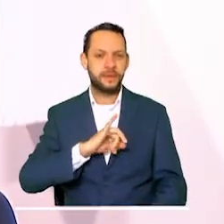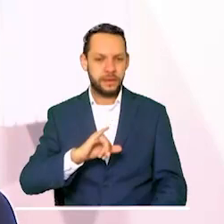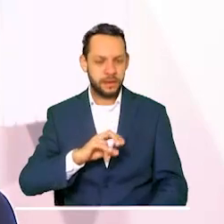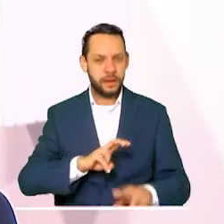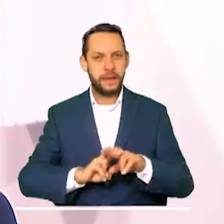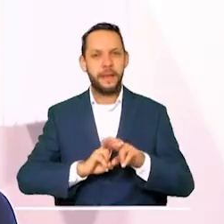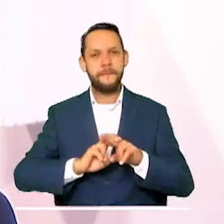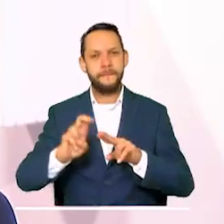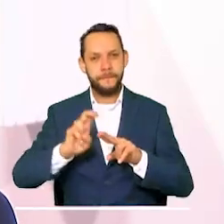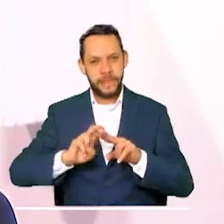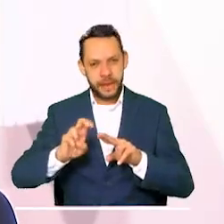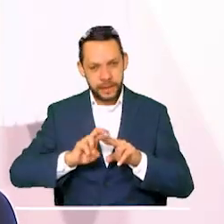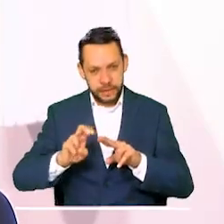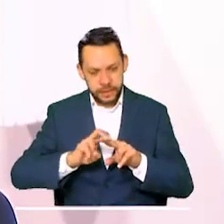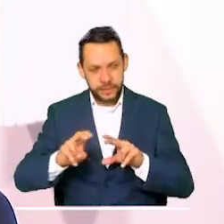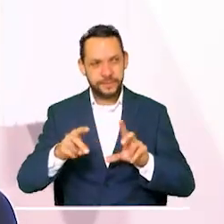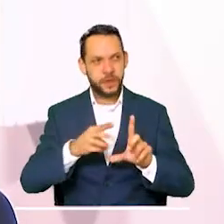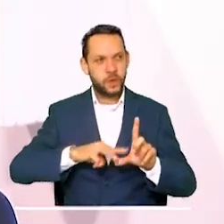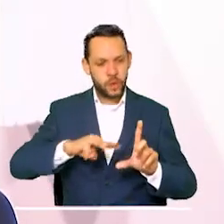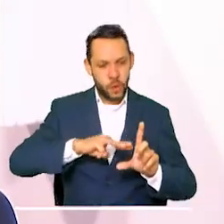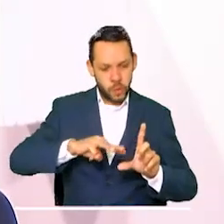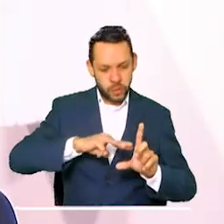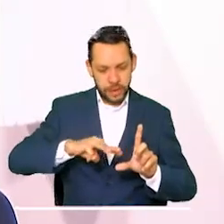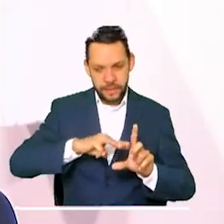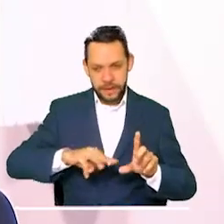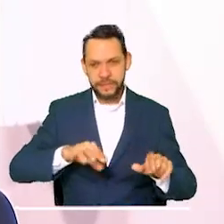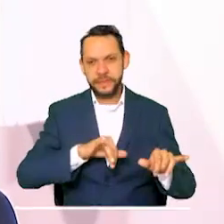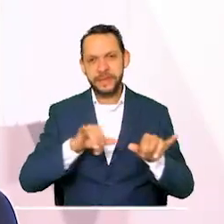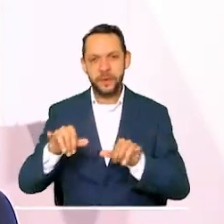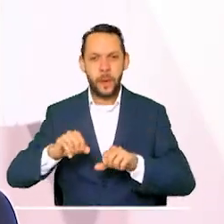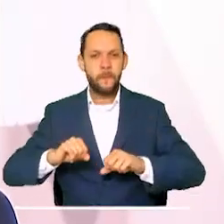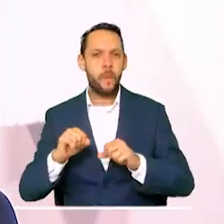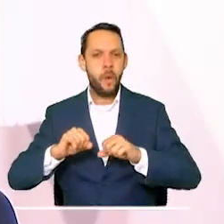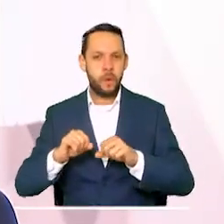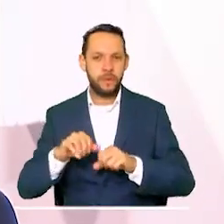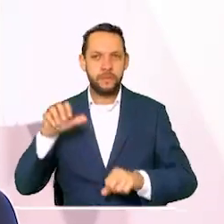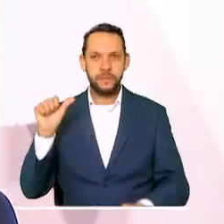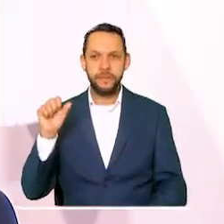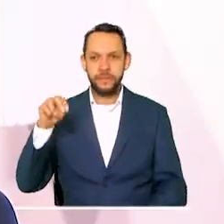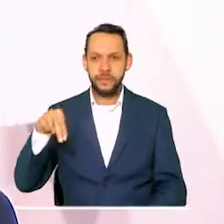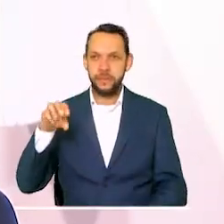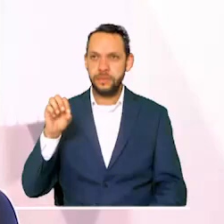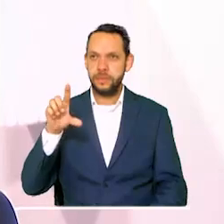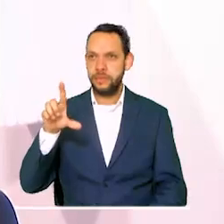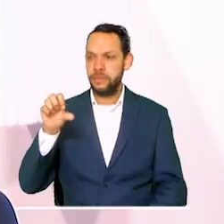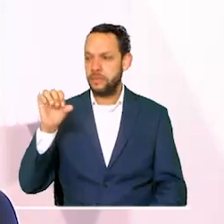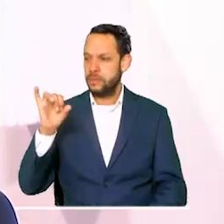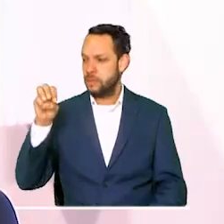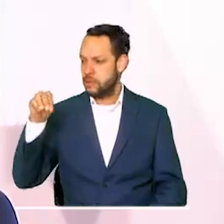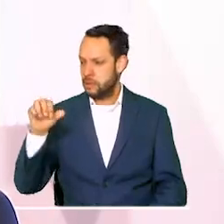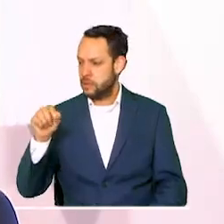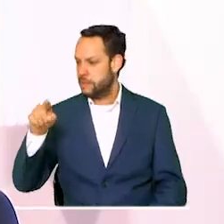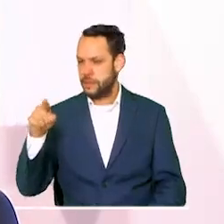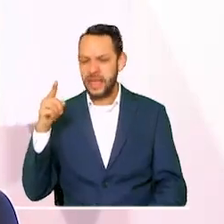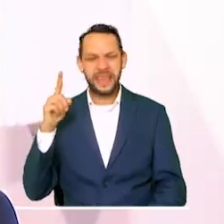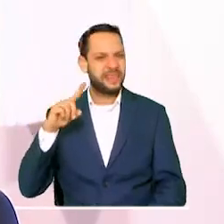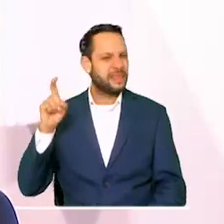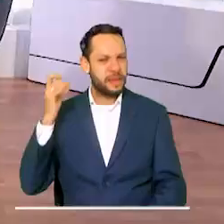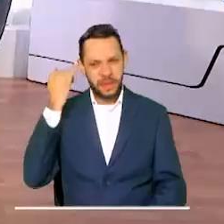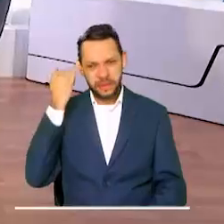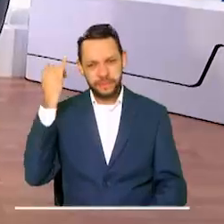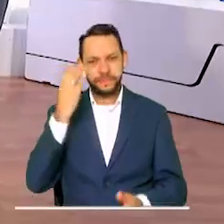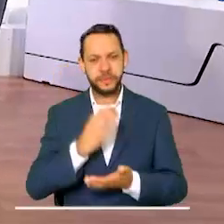en Dos Quebradas, cerca de Pereira, y en Anolaima. Claro. Ella es especialista en terapéutica alternativa y farmacología